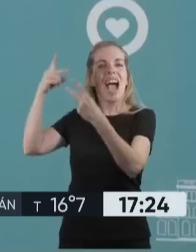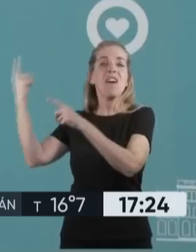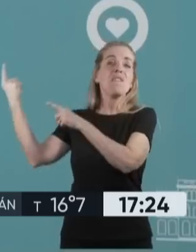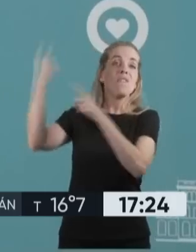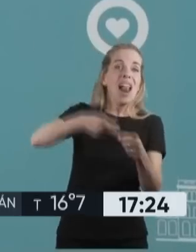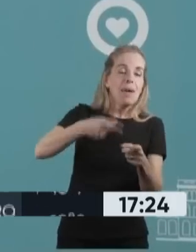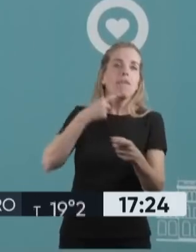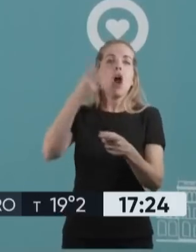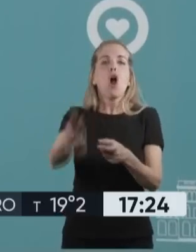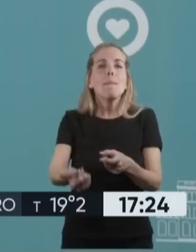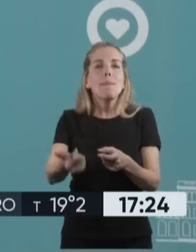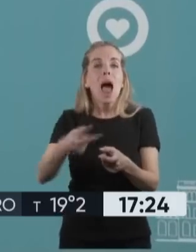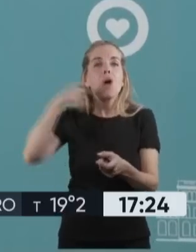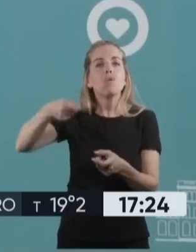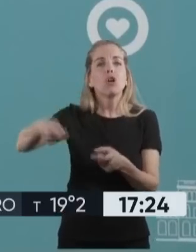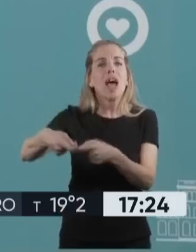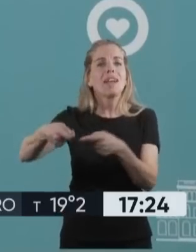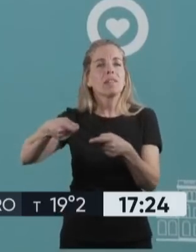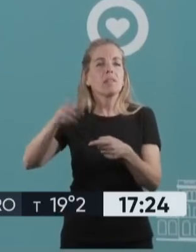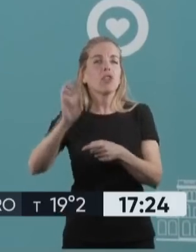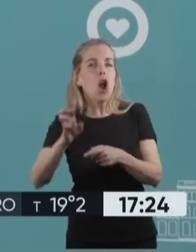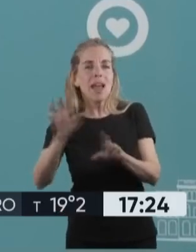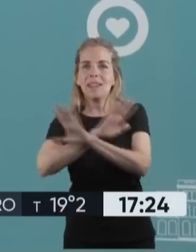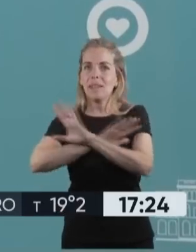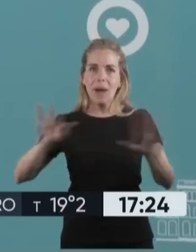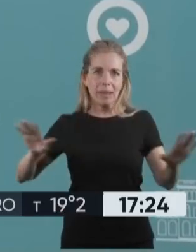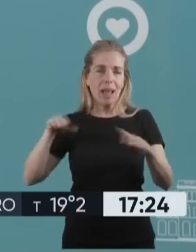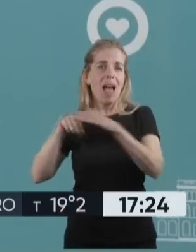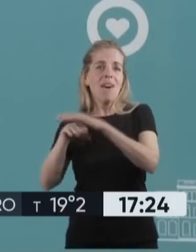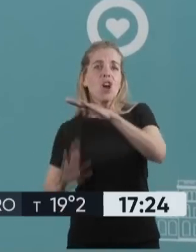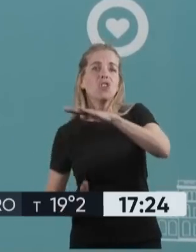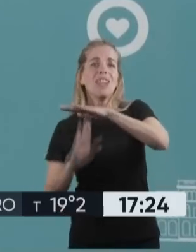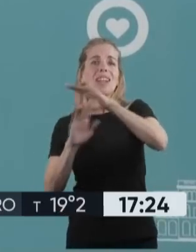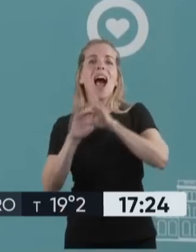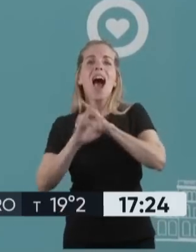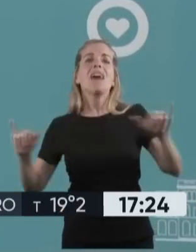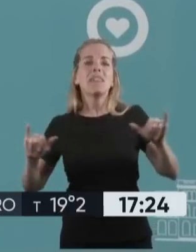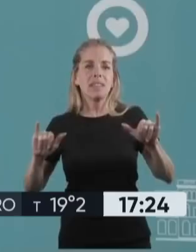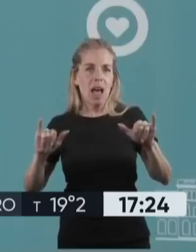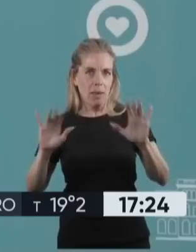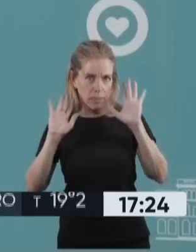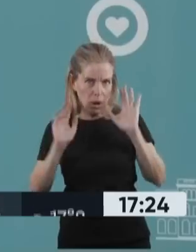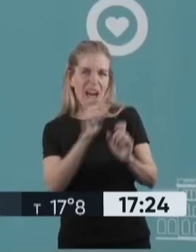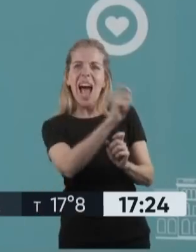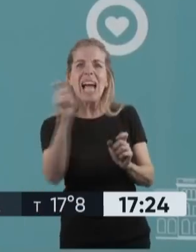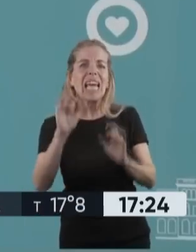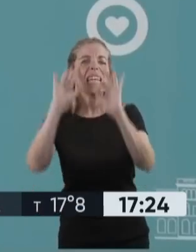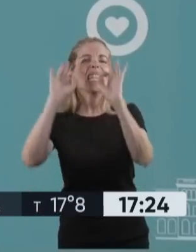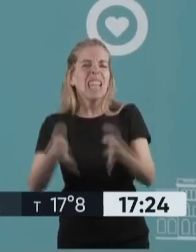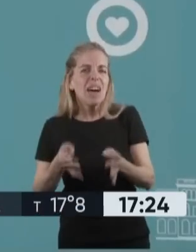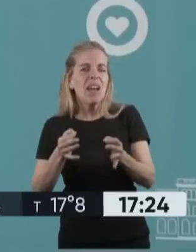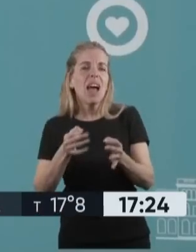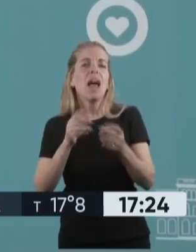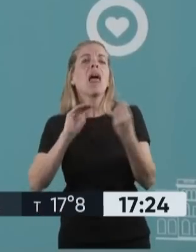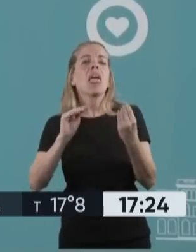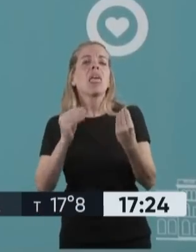son las prioridades que está marcando el Gobierno y el Banco Central en cuanto a hacia qué sectores tienen que estar destinados